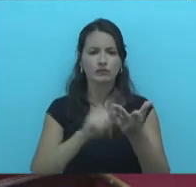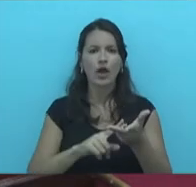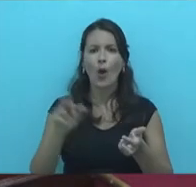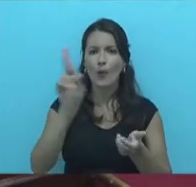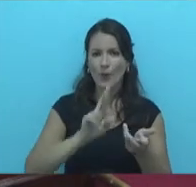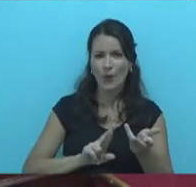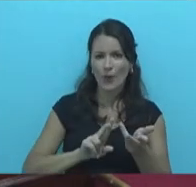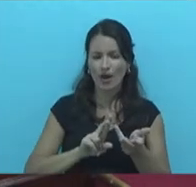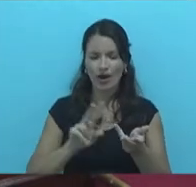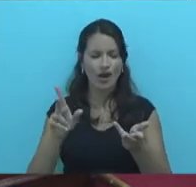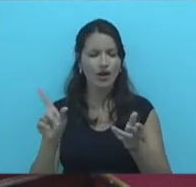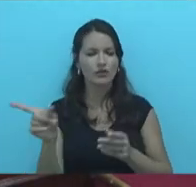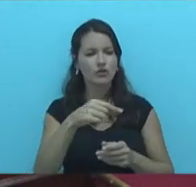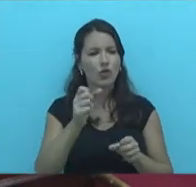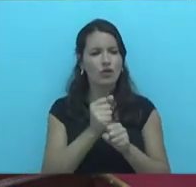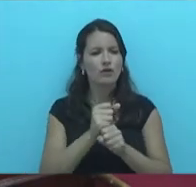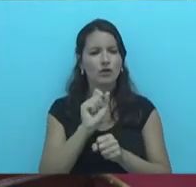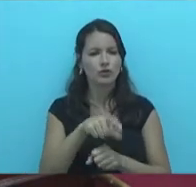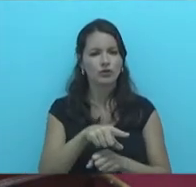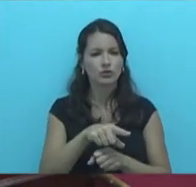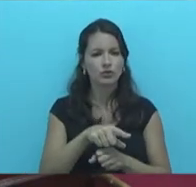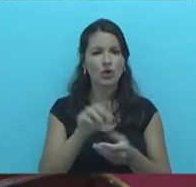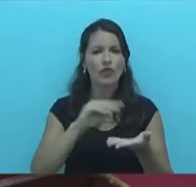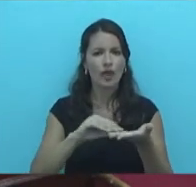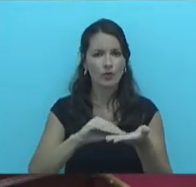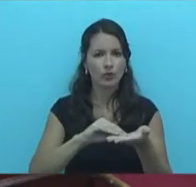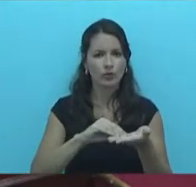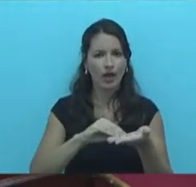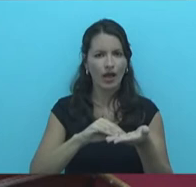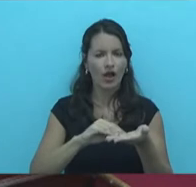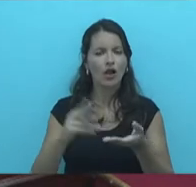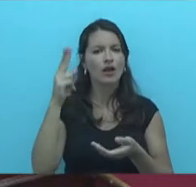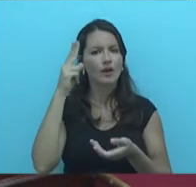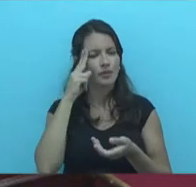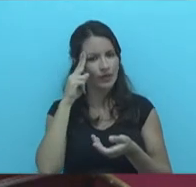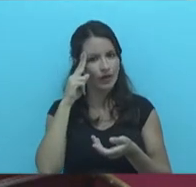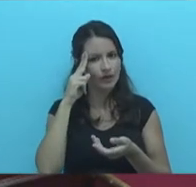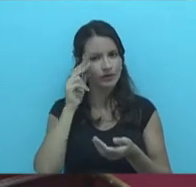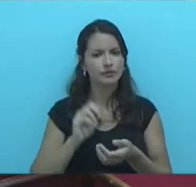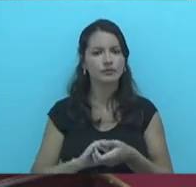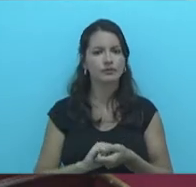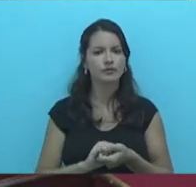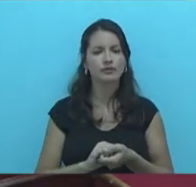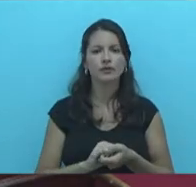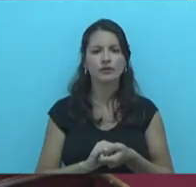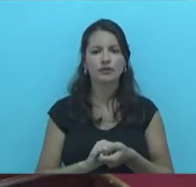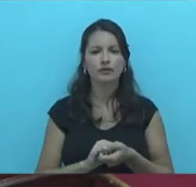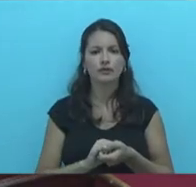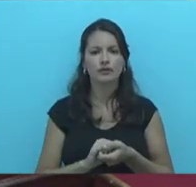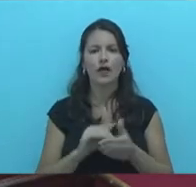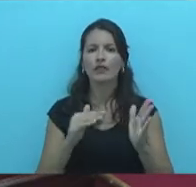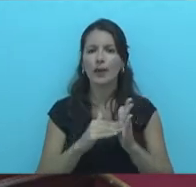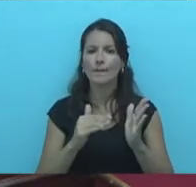santafesina desempeñar fielmente el cargo de diputada de esta Cámara y obrar en un todo de conformidad con lo que prescriben